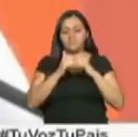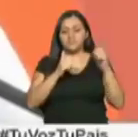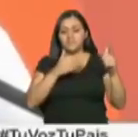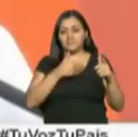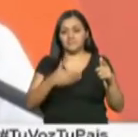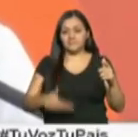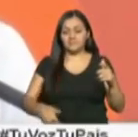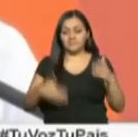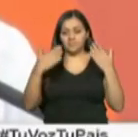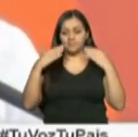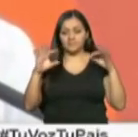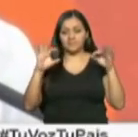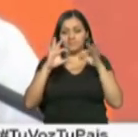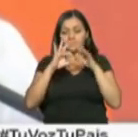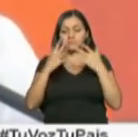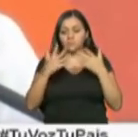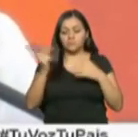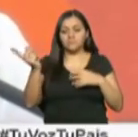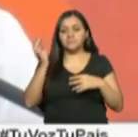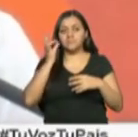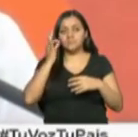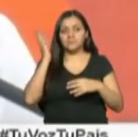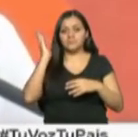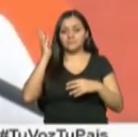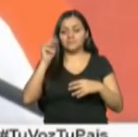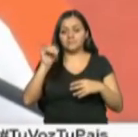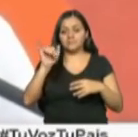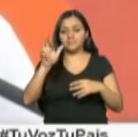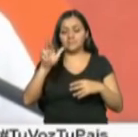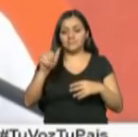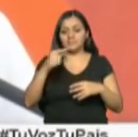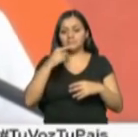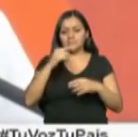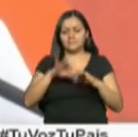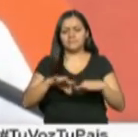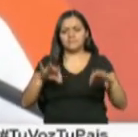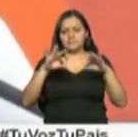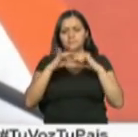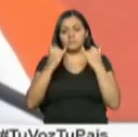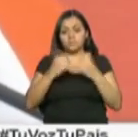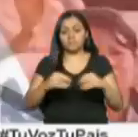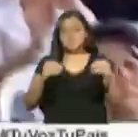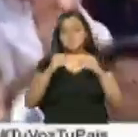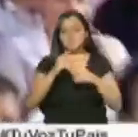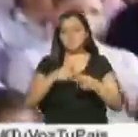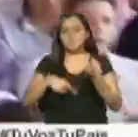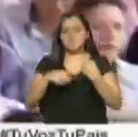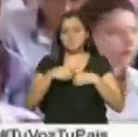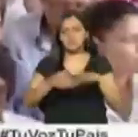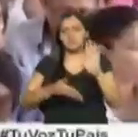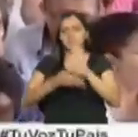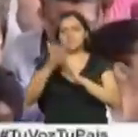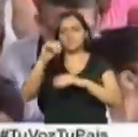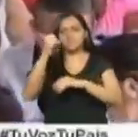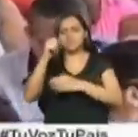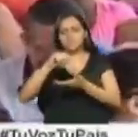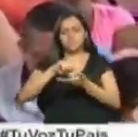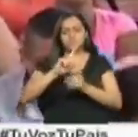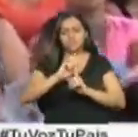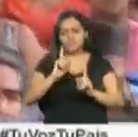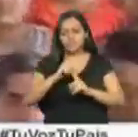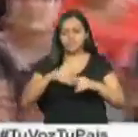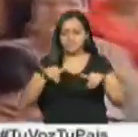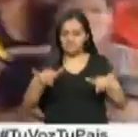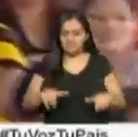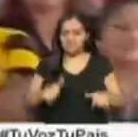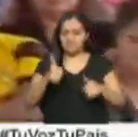Ajón, estudiante de la unidad educativa del Milenio Huiruno, destacó que ahora no tendrán que salir de su tierra natal para acceder